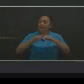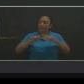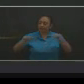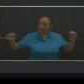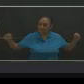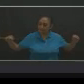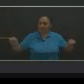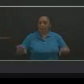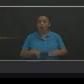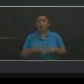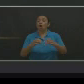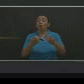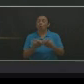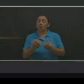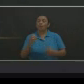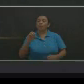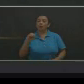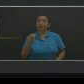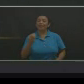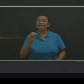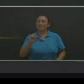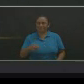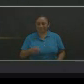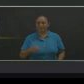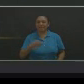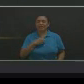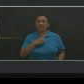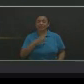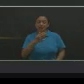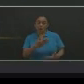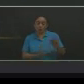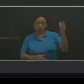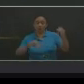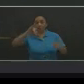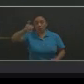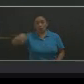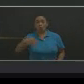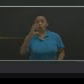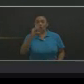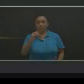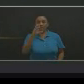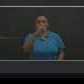Entonces, como que sí quería huir Jonás.